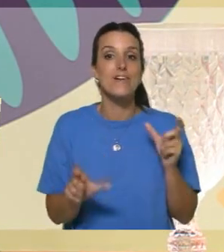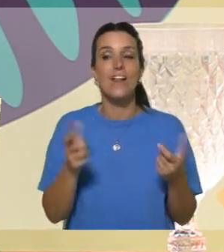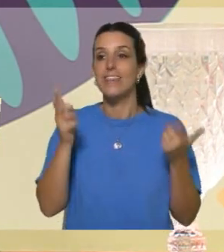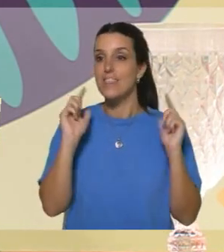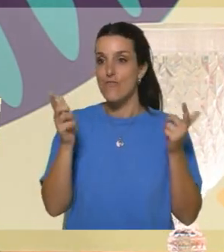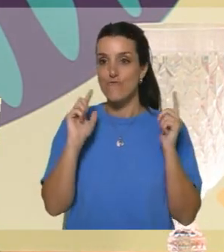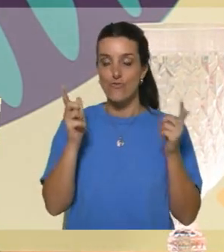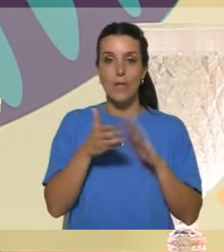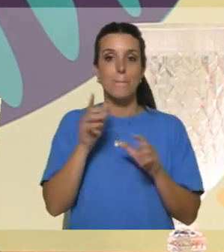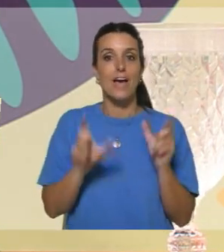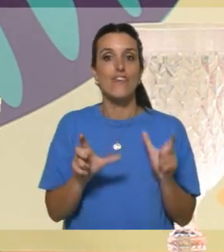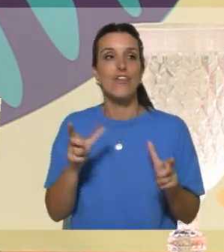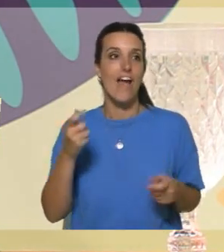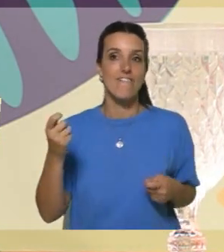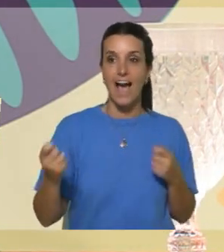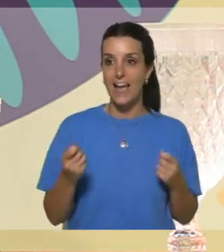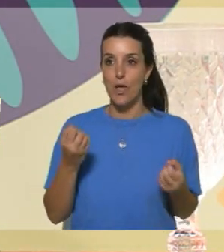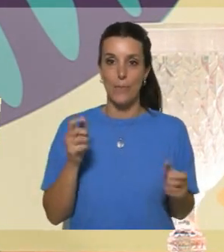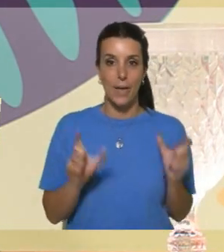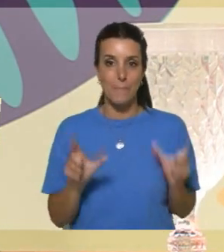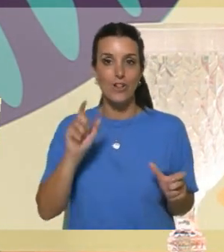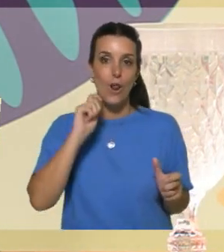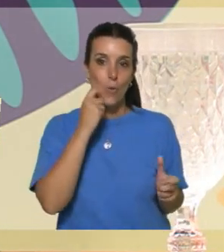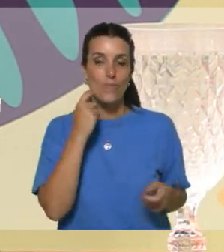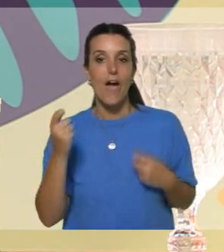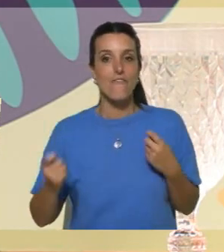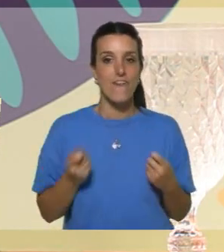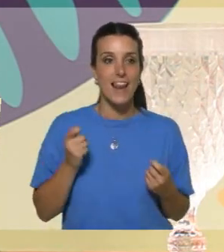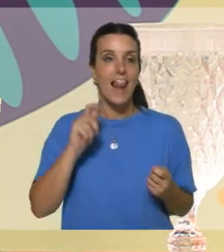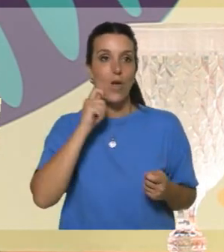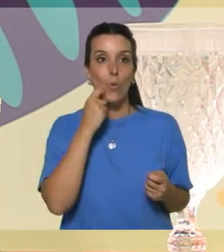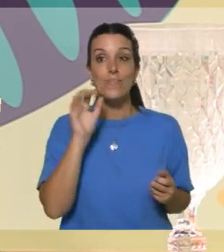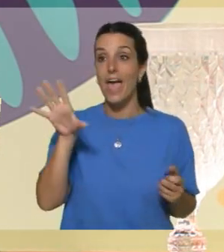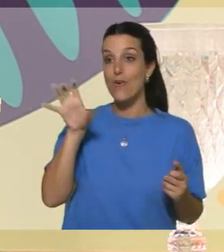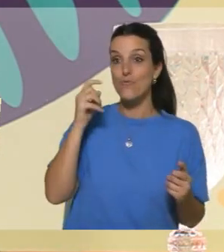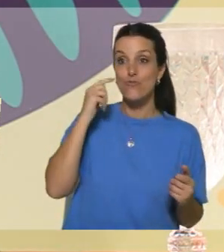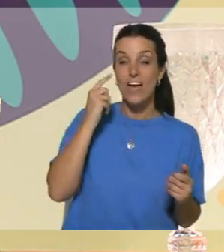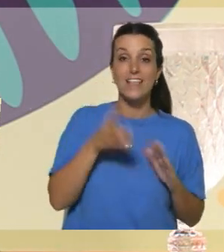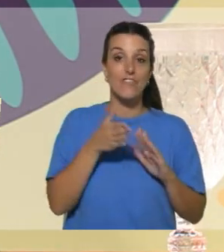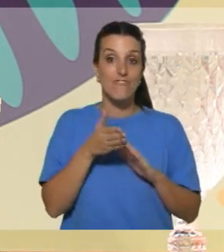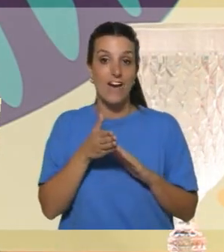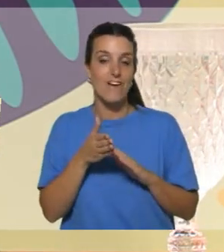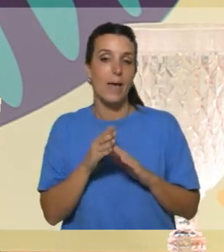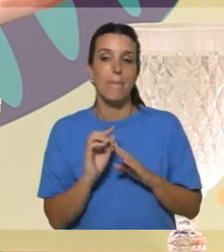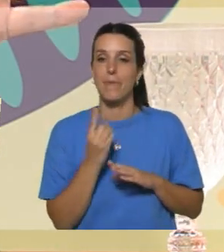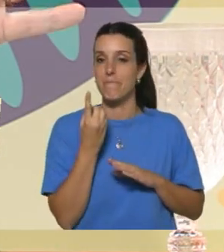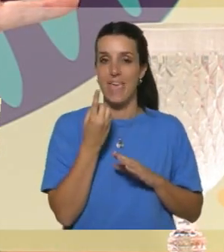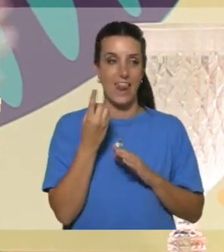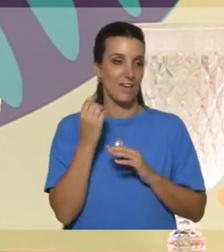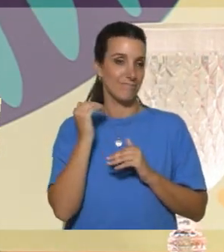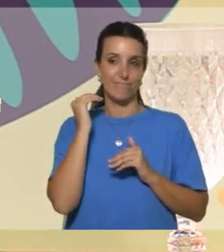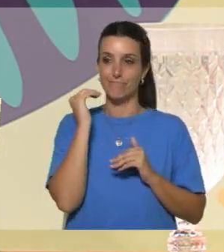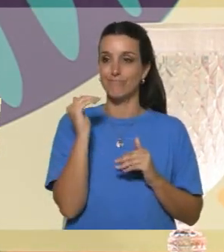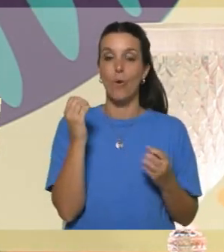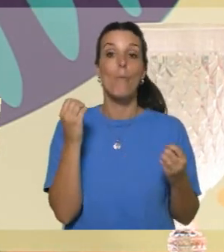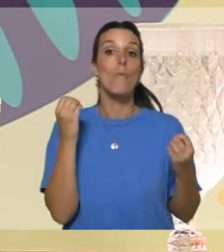disfrute, que la gente baile, porque a la gente le gusta bailar, le gusta escuchar. Y este espectáculo de primera categoría. Sin